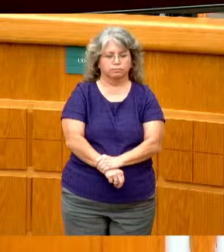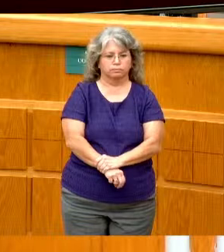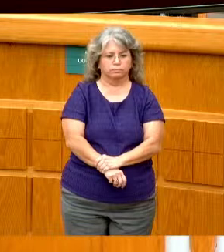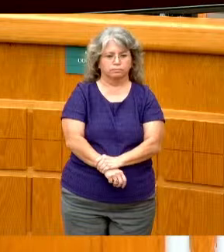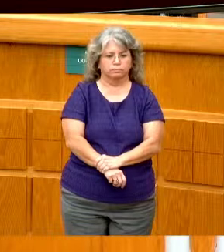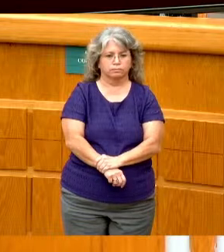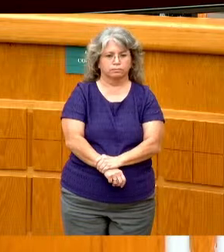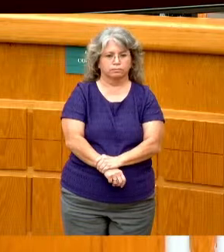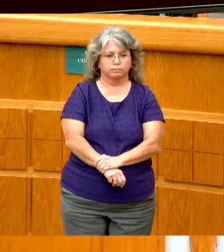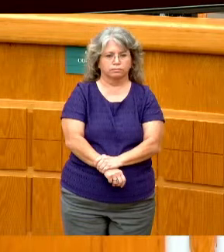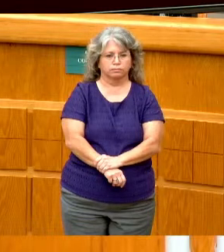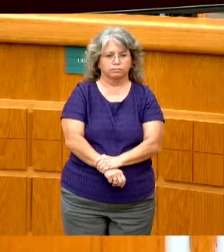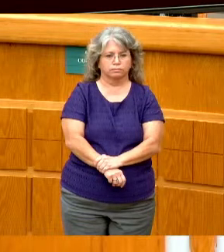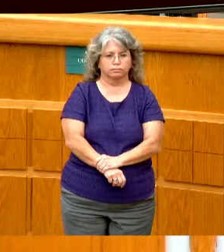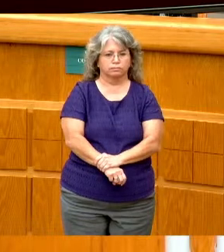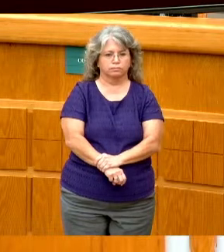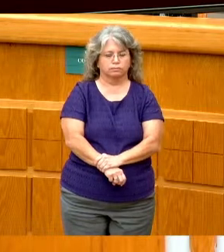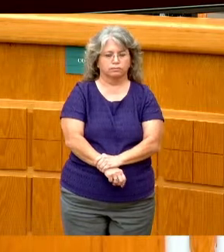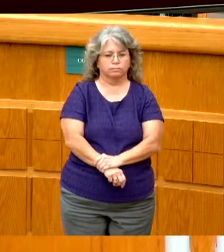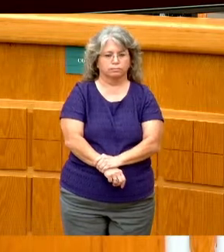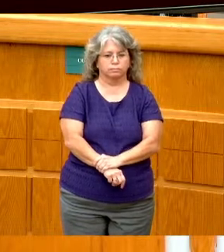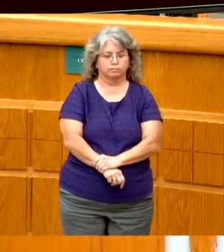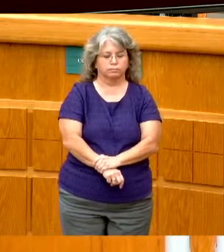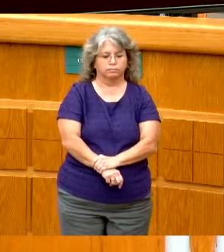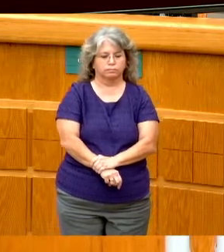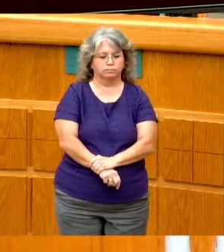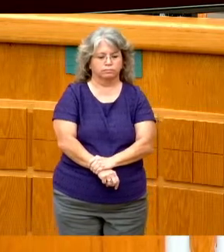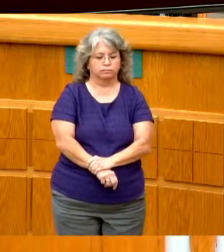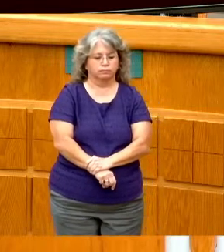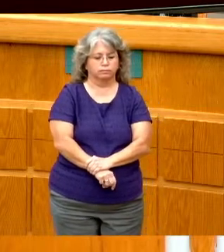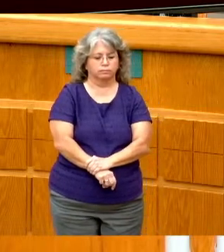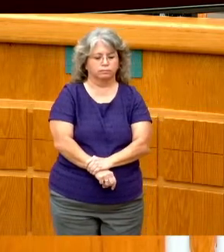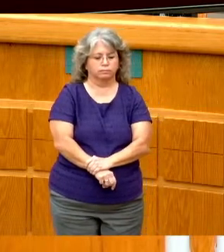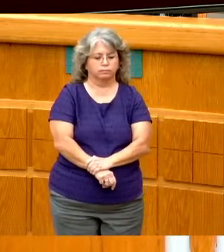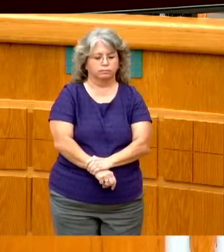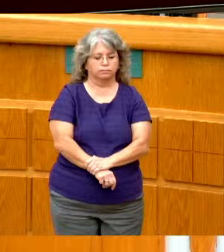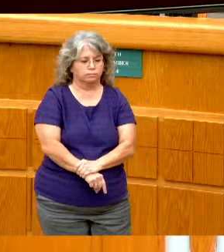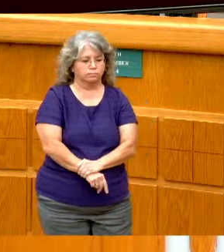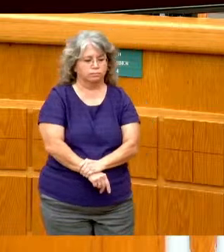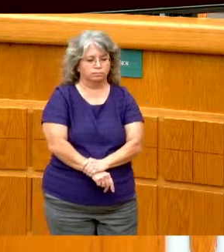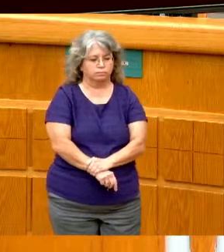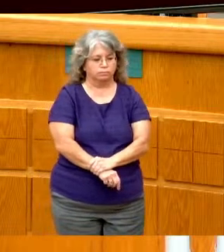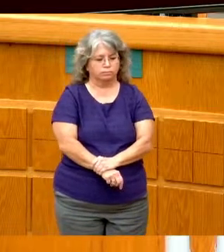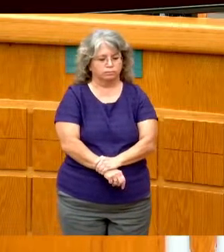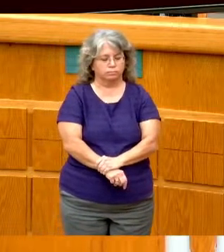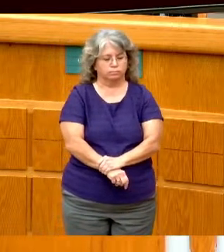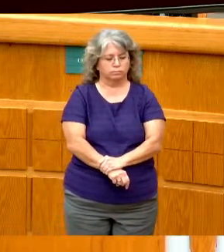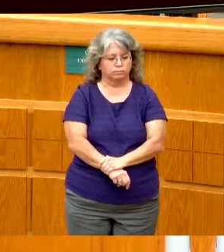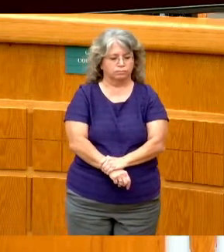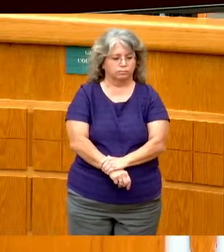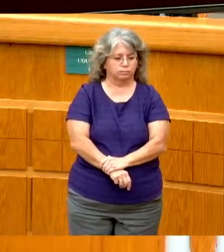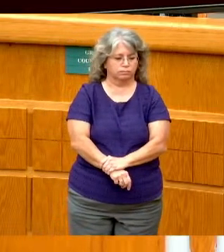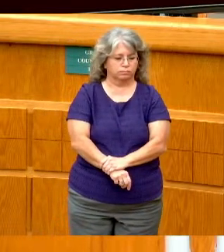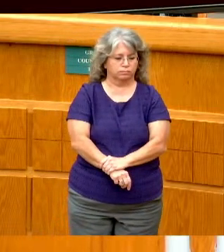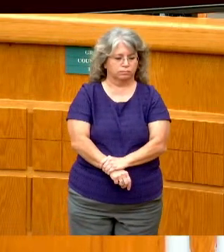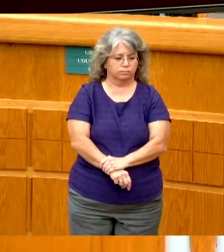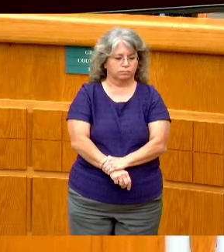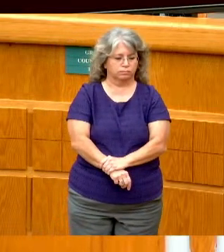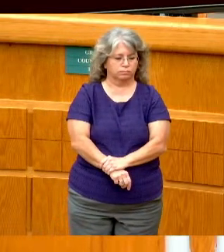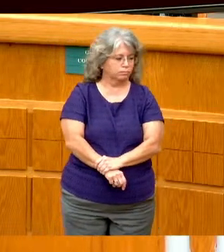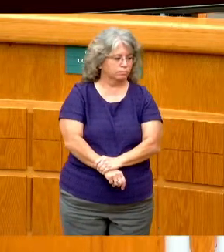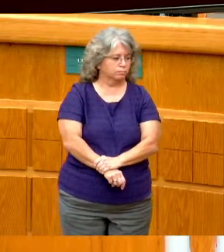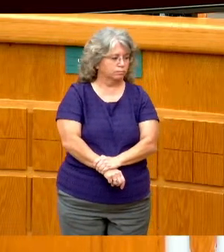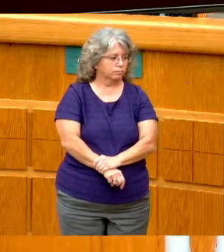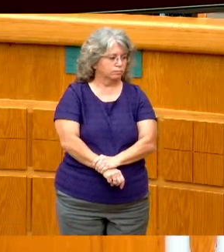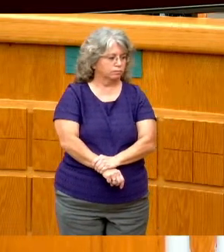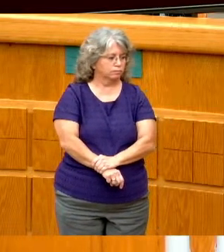826-7200 o en línea. También puede hacerlo o no, llamándonos, nosotros podemos ayudarlo a reportar esa reacción. Una reacción es una